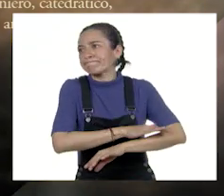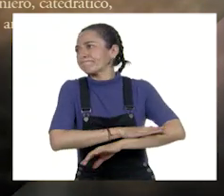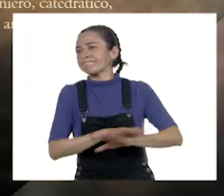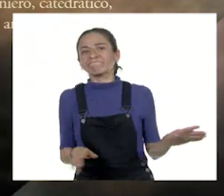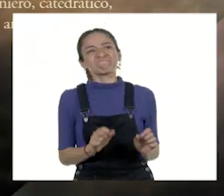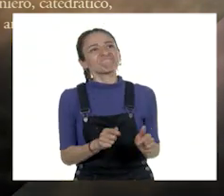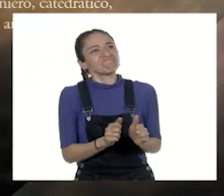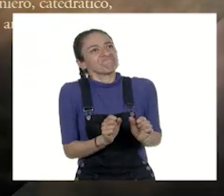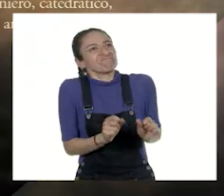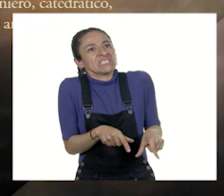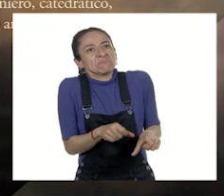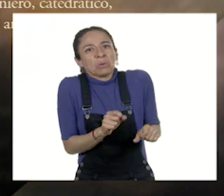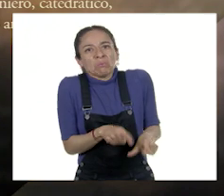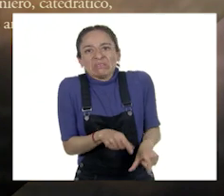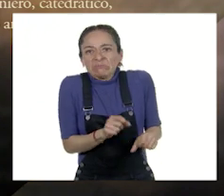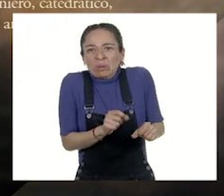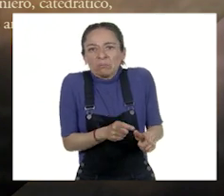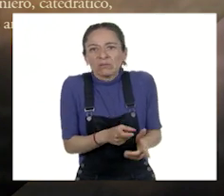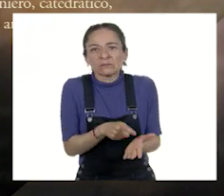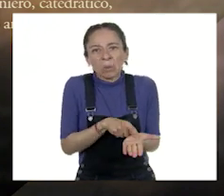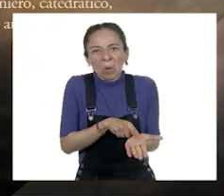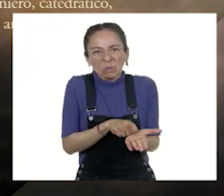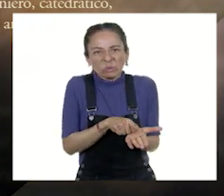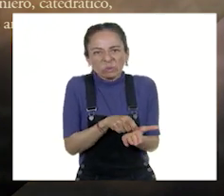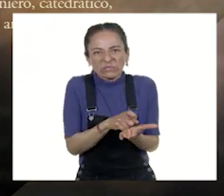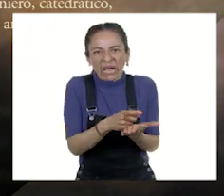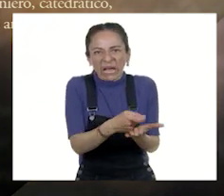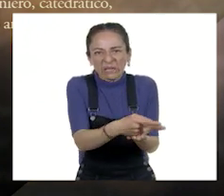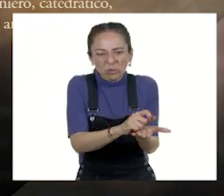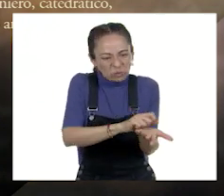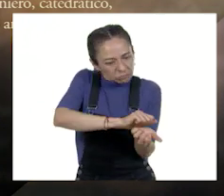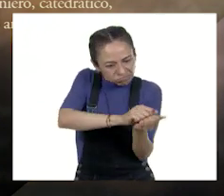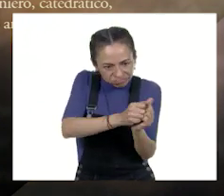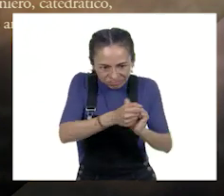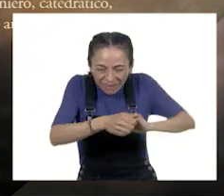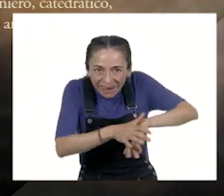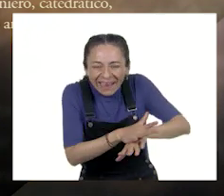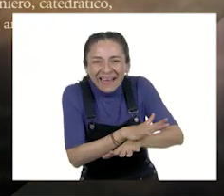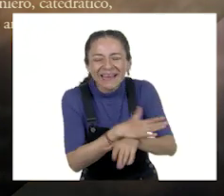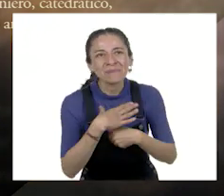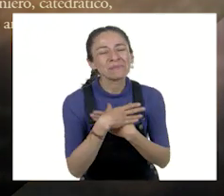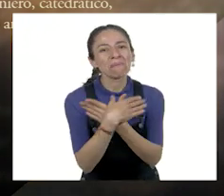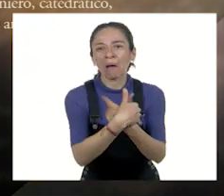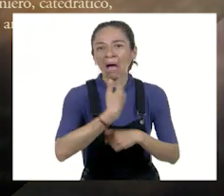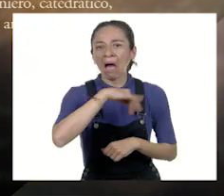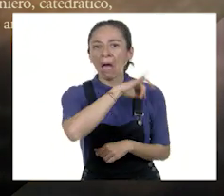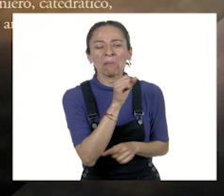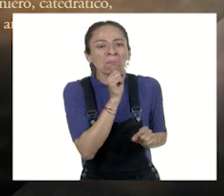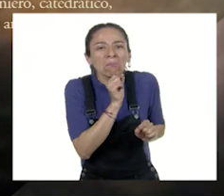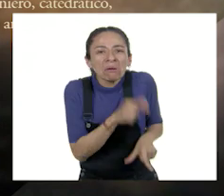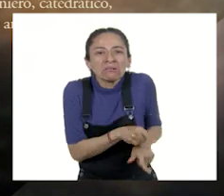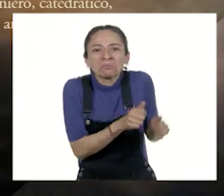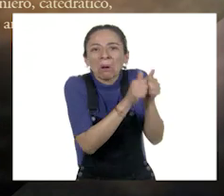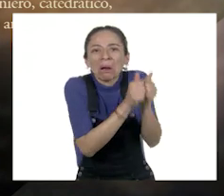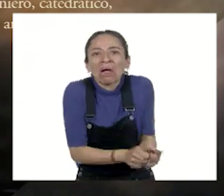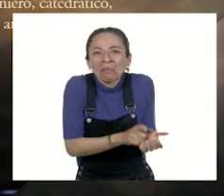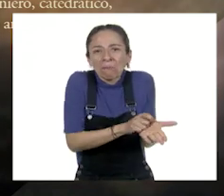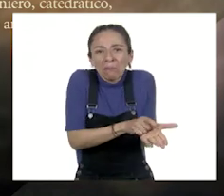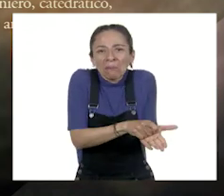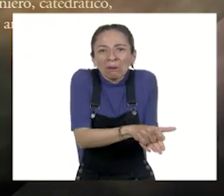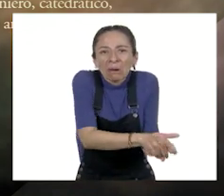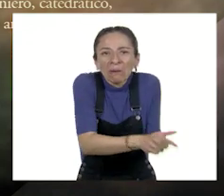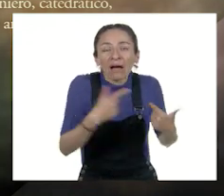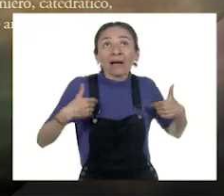ser crisálidas, no llegaron a mariposas, ni pueden soñar nunca en tener las fuertes alas de los cóndores,